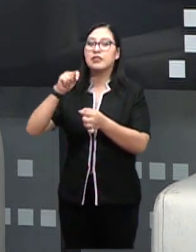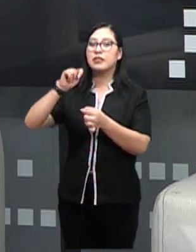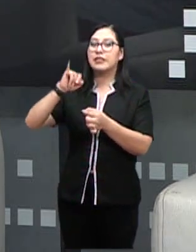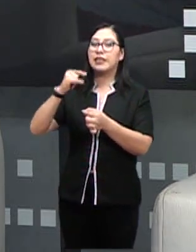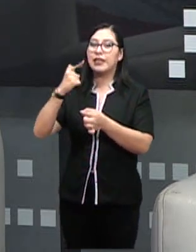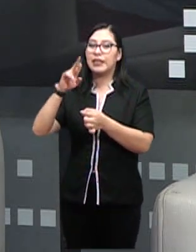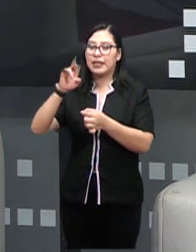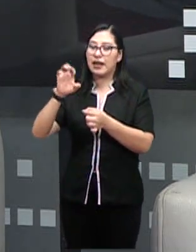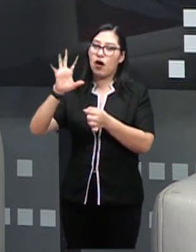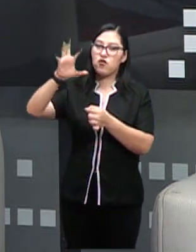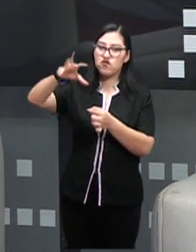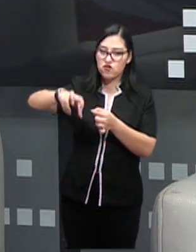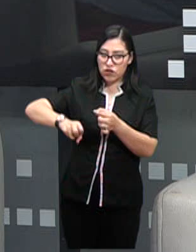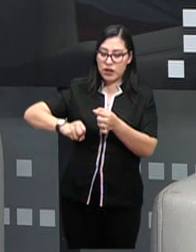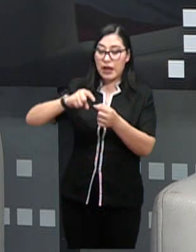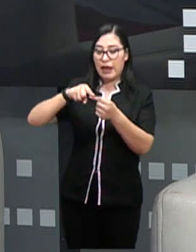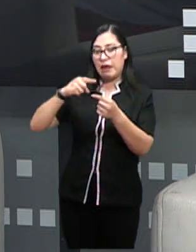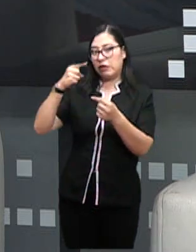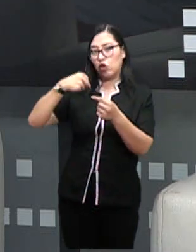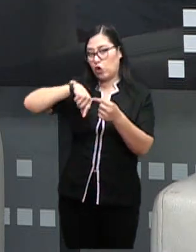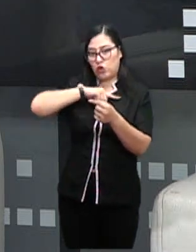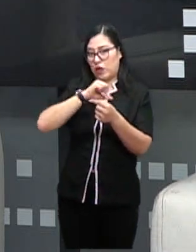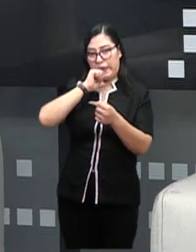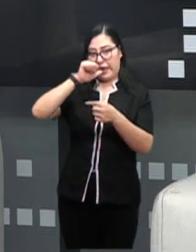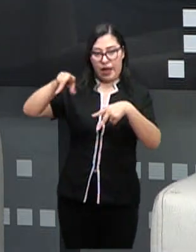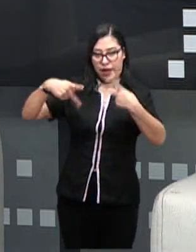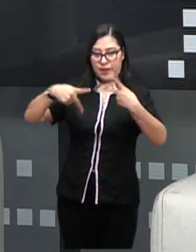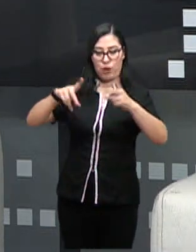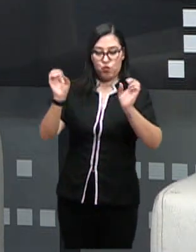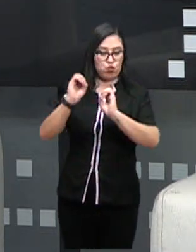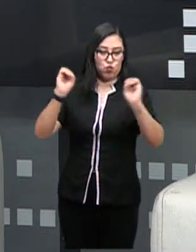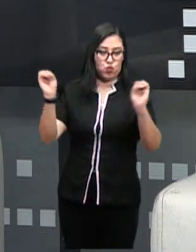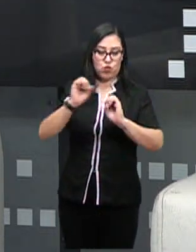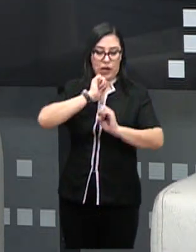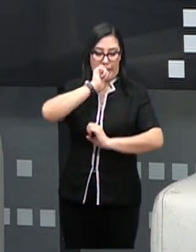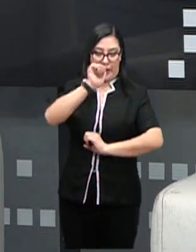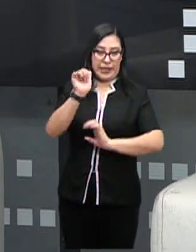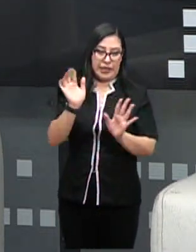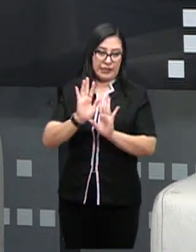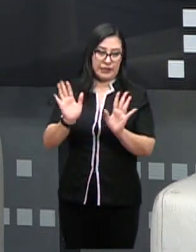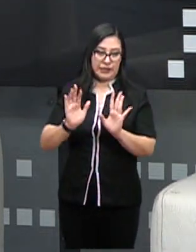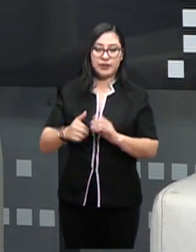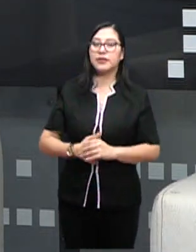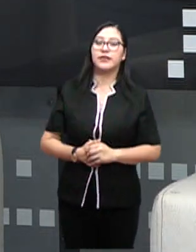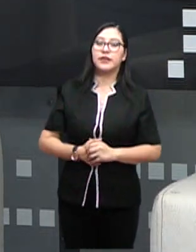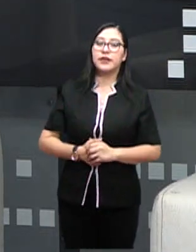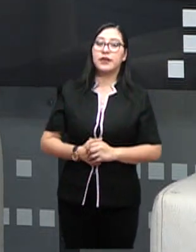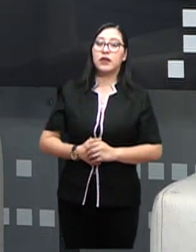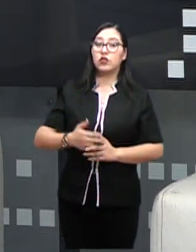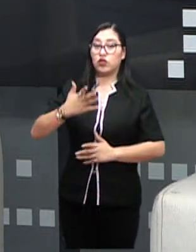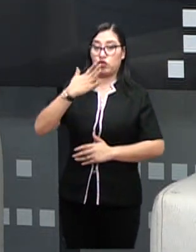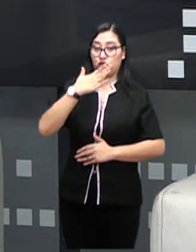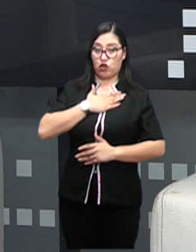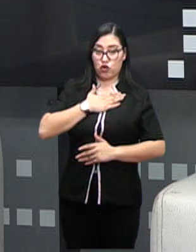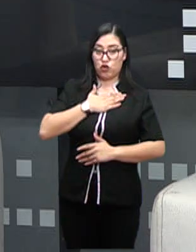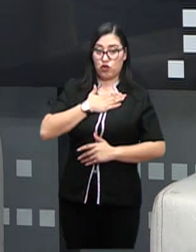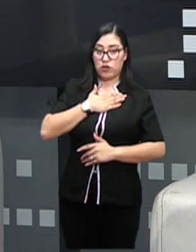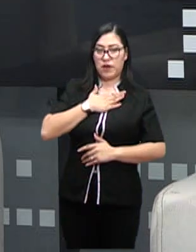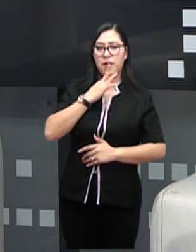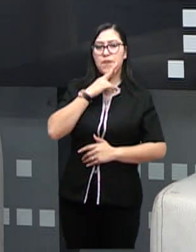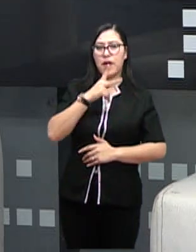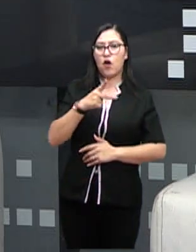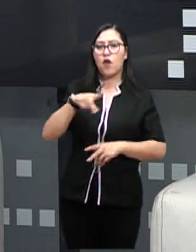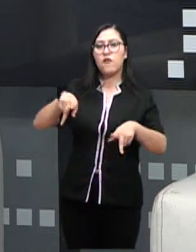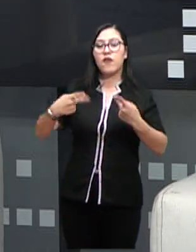Nosotros no la comercializamos, ni la recomendamos, ni, y exhortamos a los comerciantes a no hacerlo. Yo prefiero vender